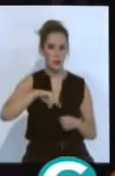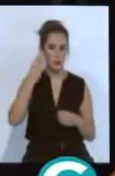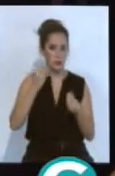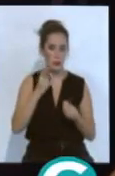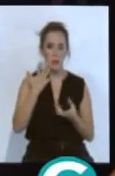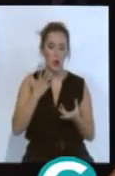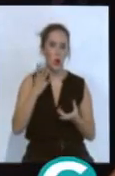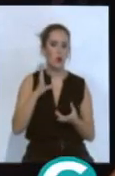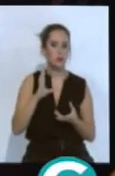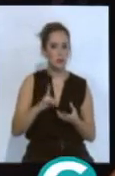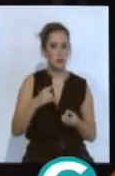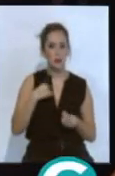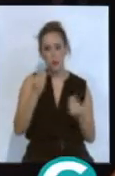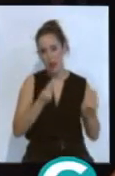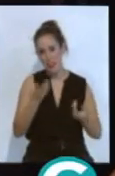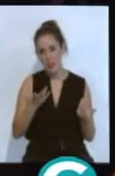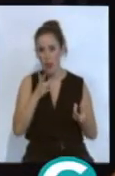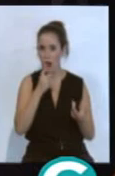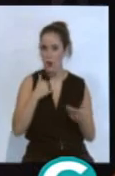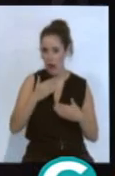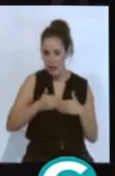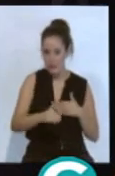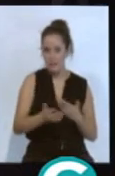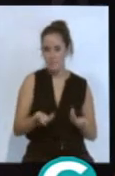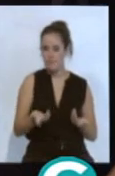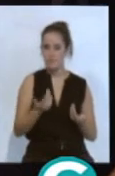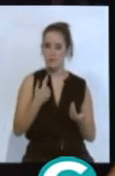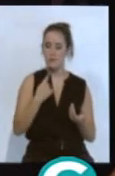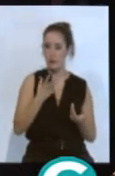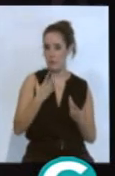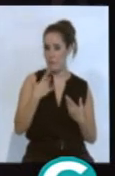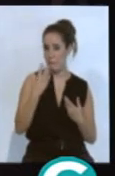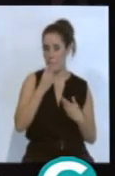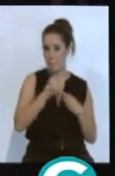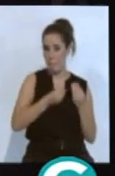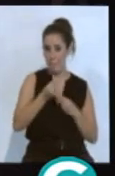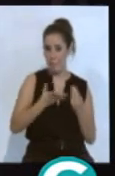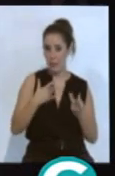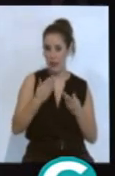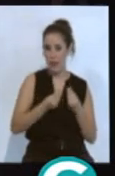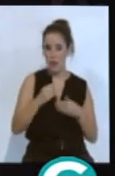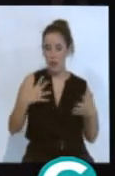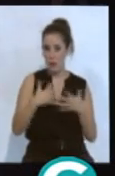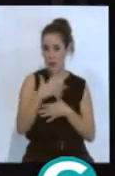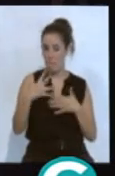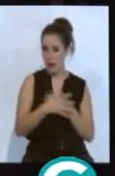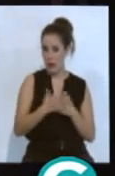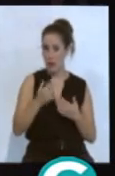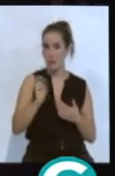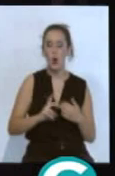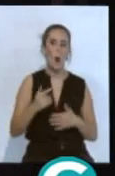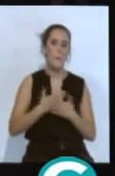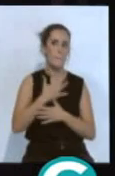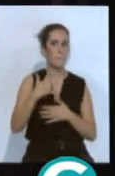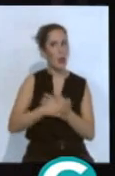sí teníamos que vamos a hacer a partir de esa ahora, esa inquietud, ¿no? ¿De qué va a pasar? Pues lo más eso es hacer una antología, ¿no? Uh-huh. Aunque no sea una